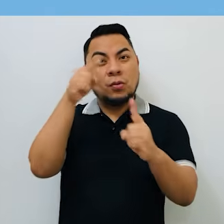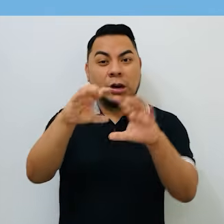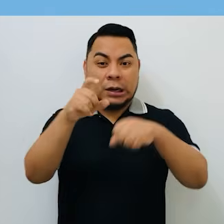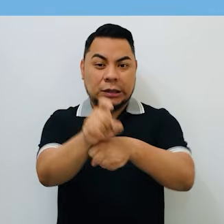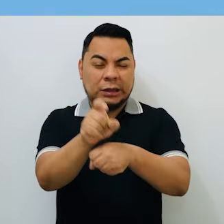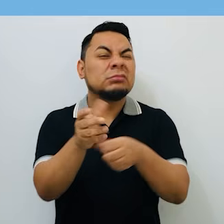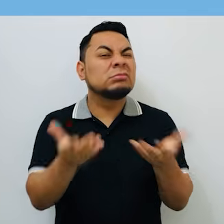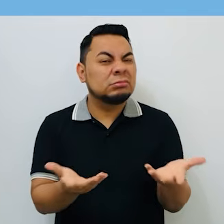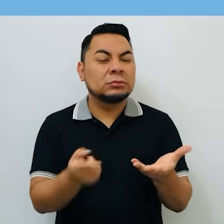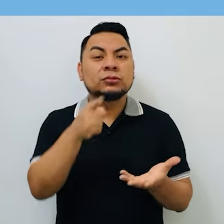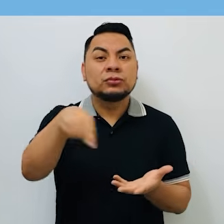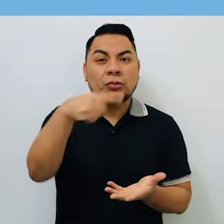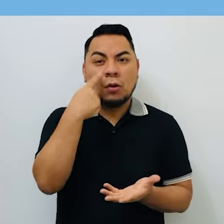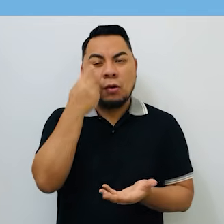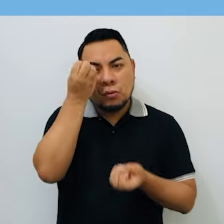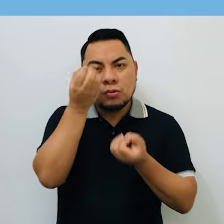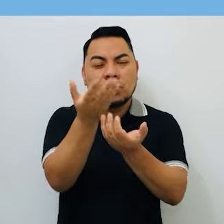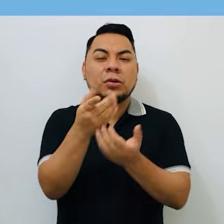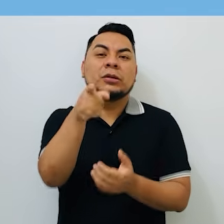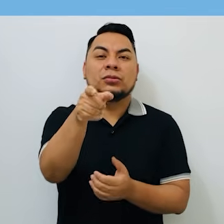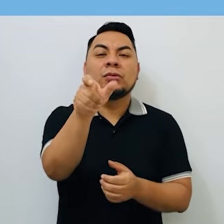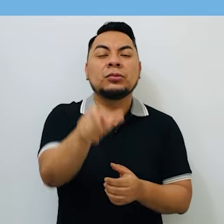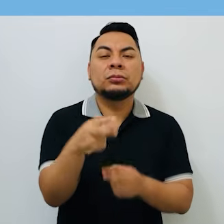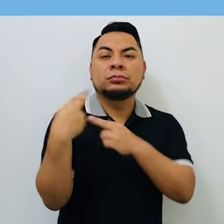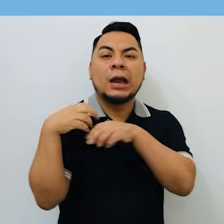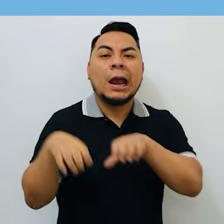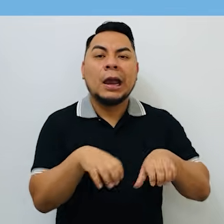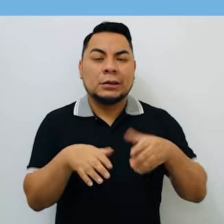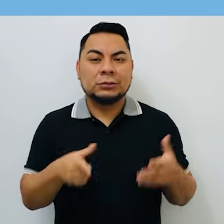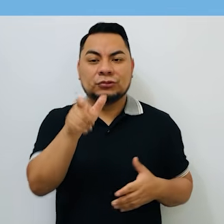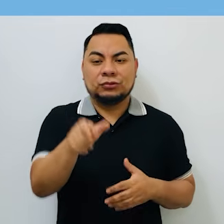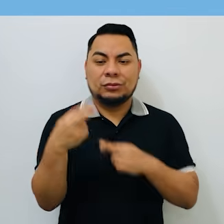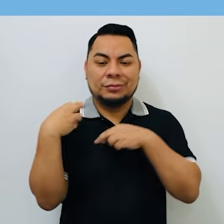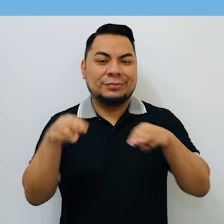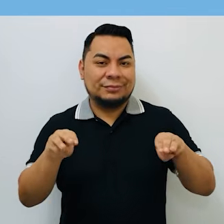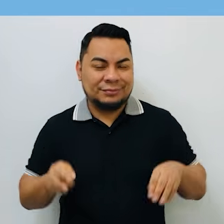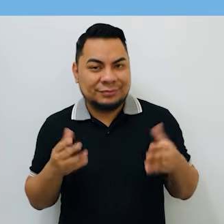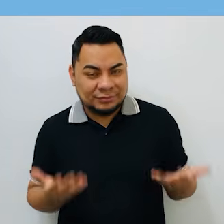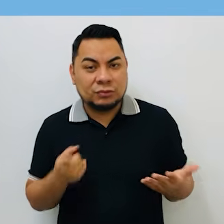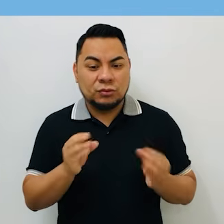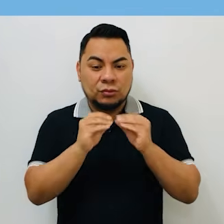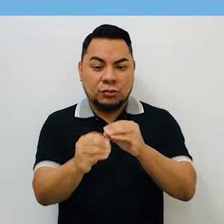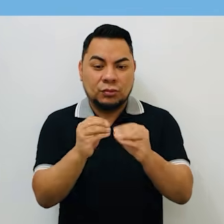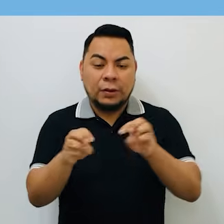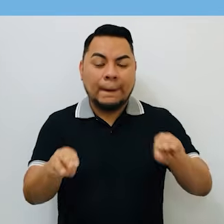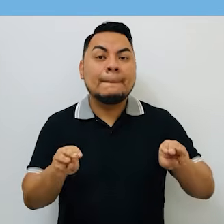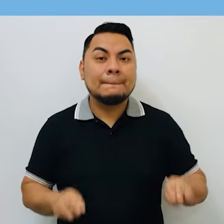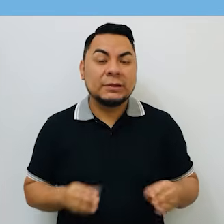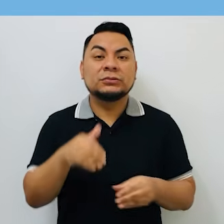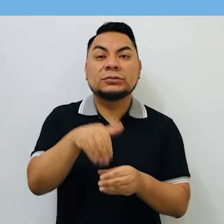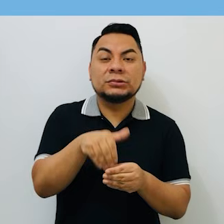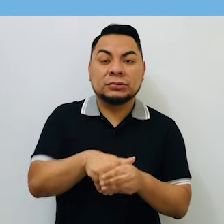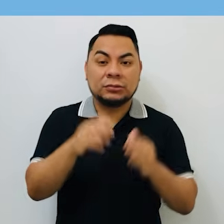El objetivo del curso es darte a conocer las tareas que debes realizar como miembro de mesa para instalar la